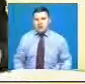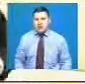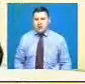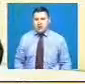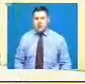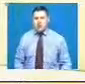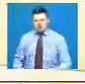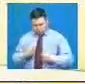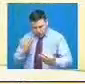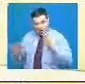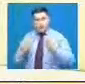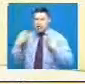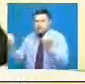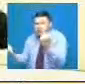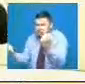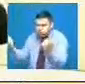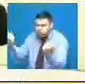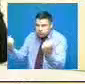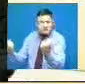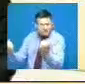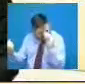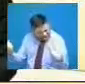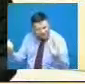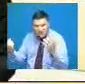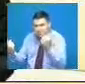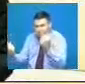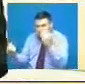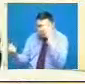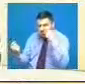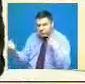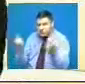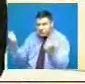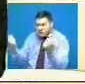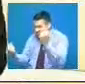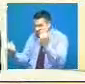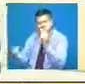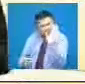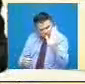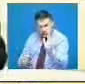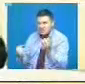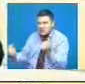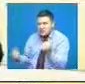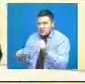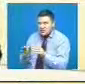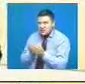confíen en el conductor, que el conductor sabe cuál es la ruta, que sabe bajar la velocidad cuando hay que